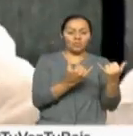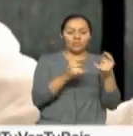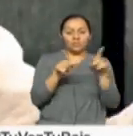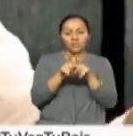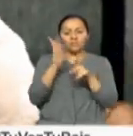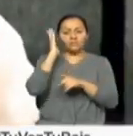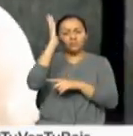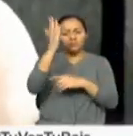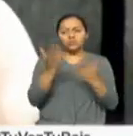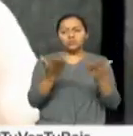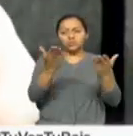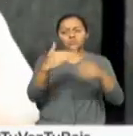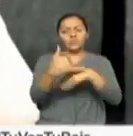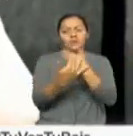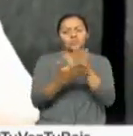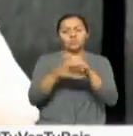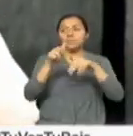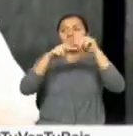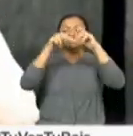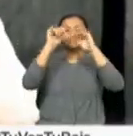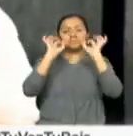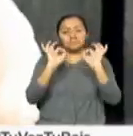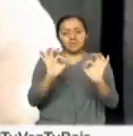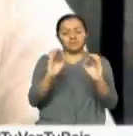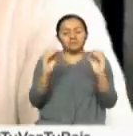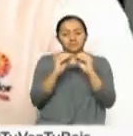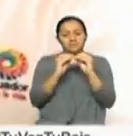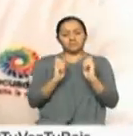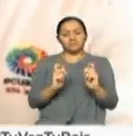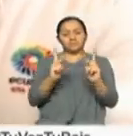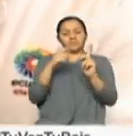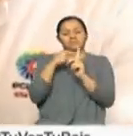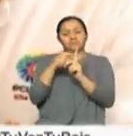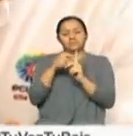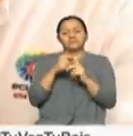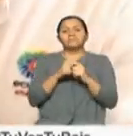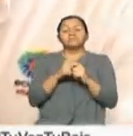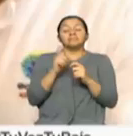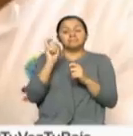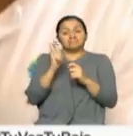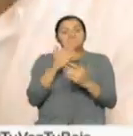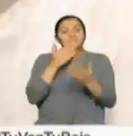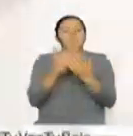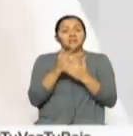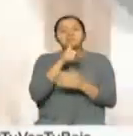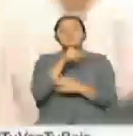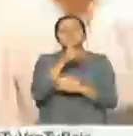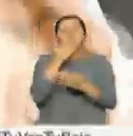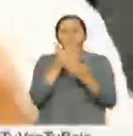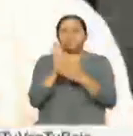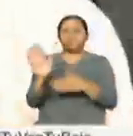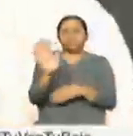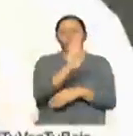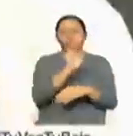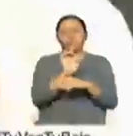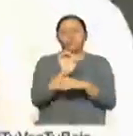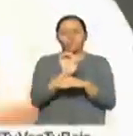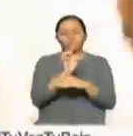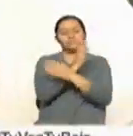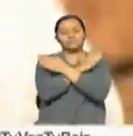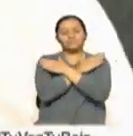patria. Aprovechen estas instalaciones, aprovechen estas oportunidades, que tienen que agradecérselas a su pueblo. ¡Felicitaciones,